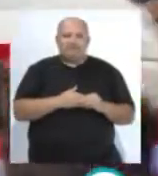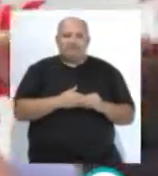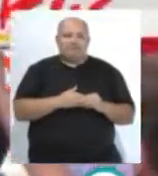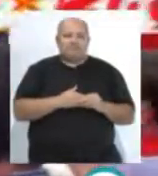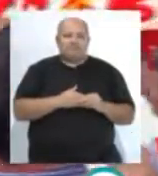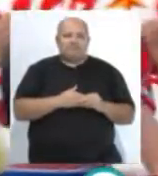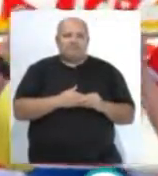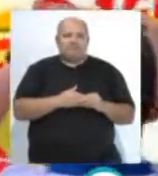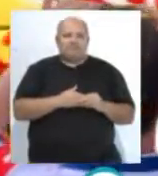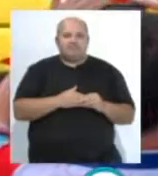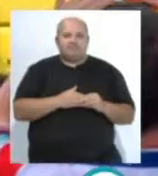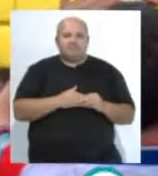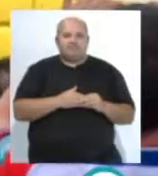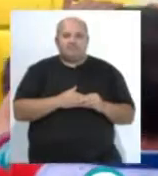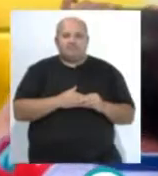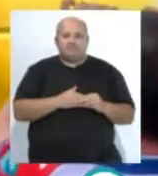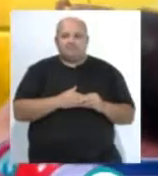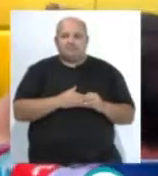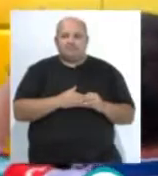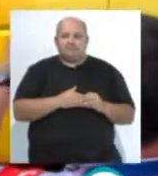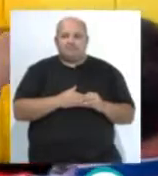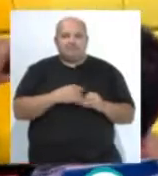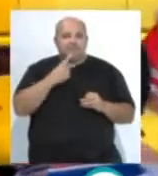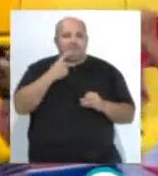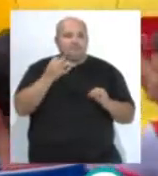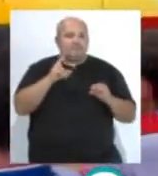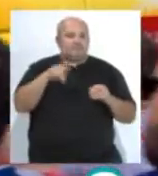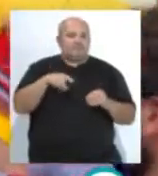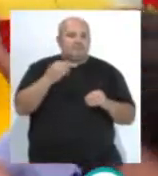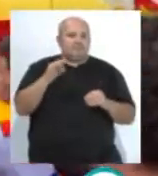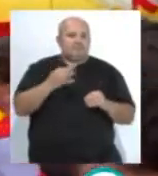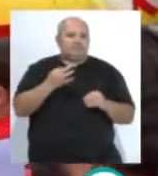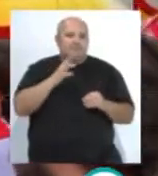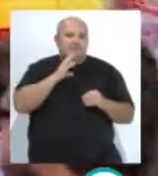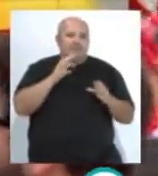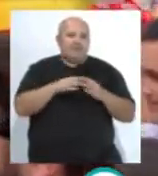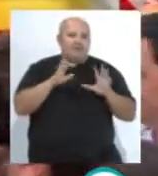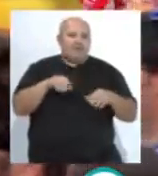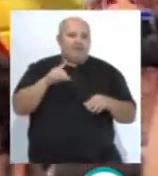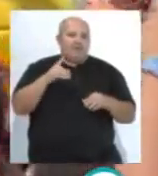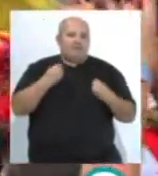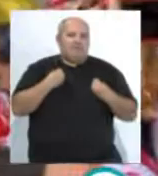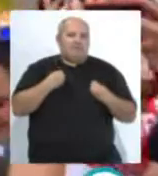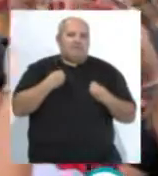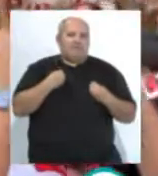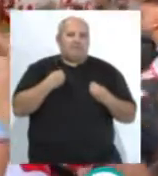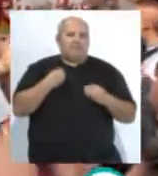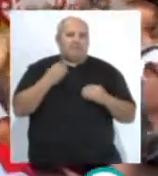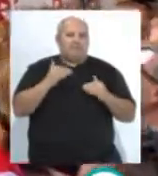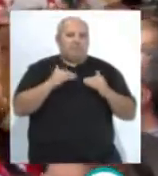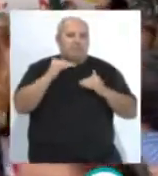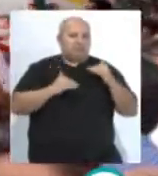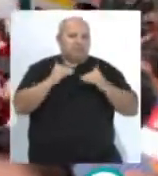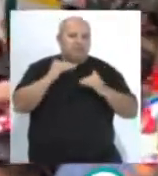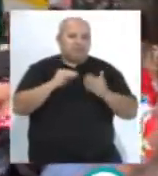futbolistas del otro equipo, ¿no? Bueno, decir también que el Cádiz aquí vivió muchos ascensos de equipos